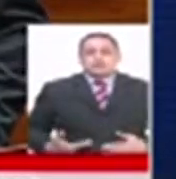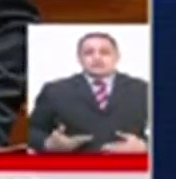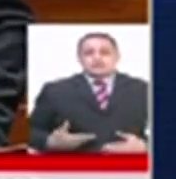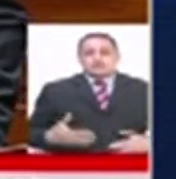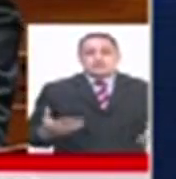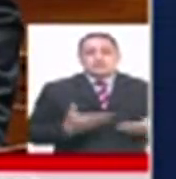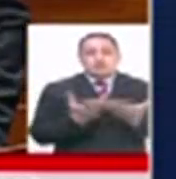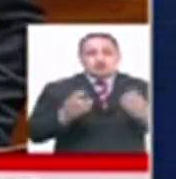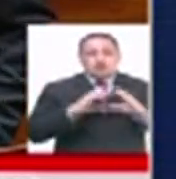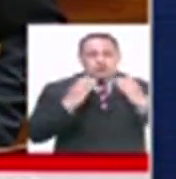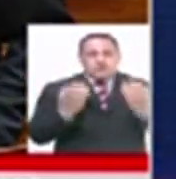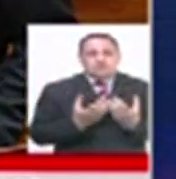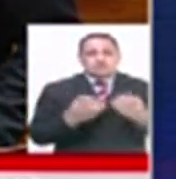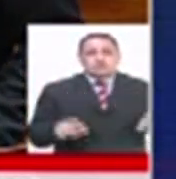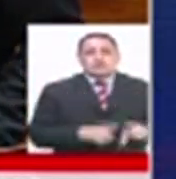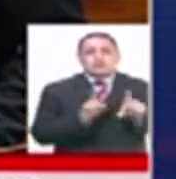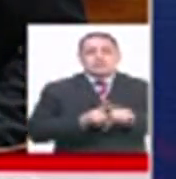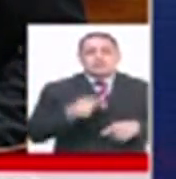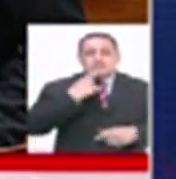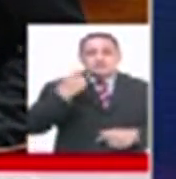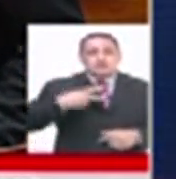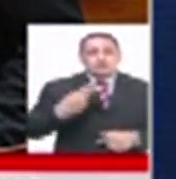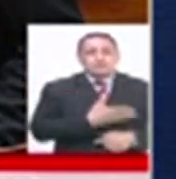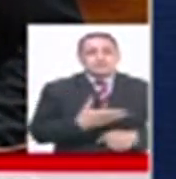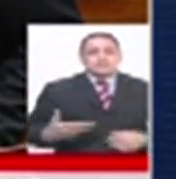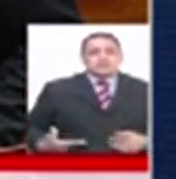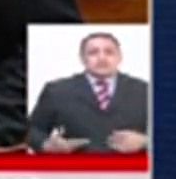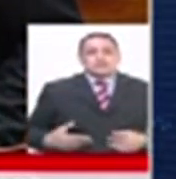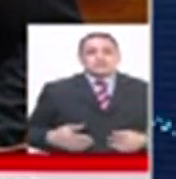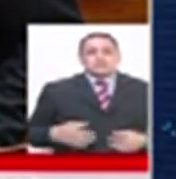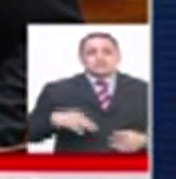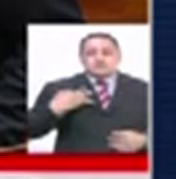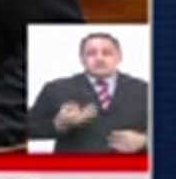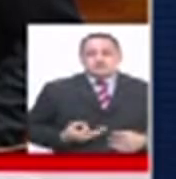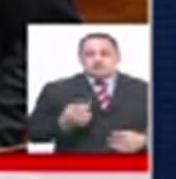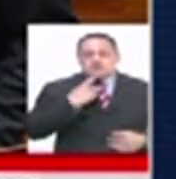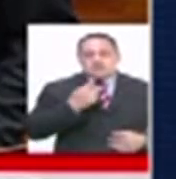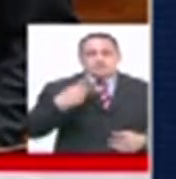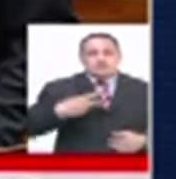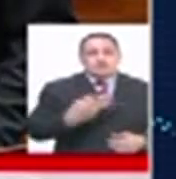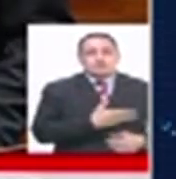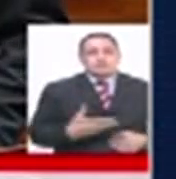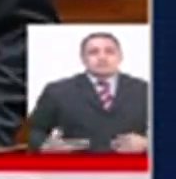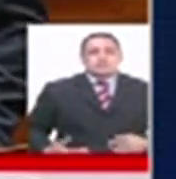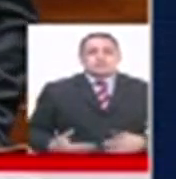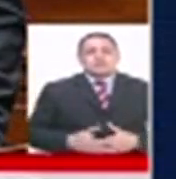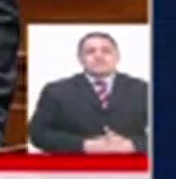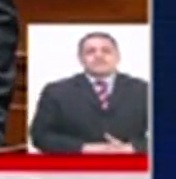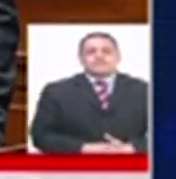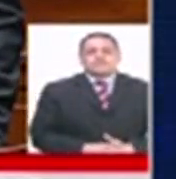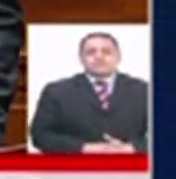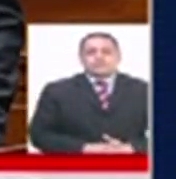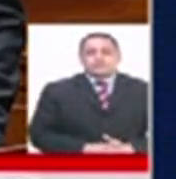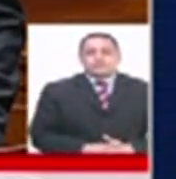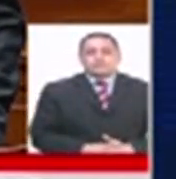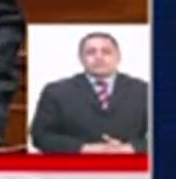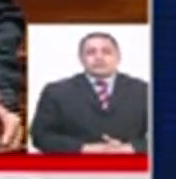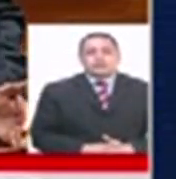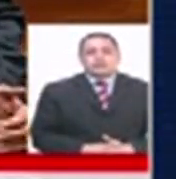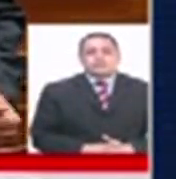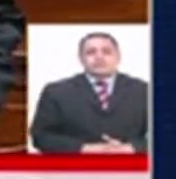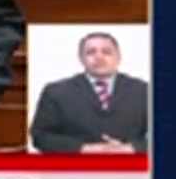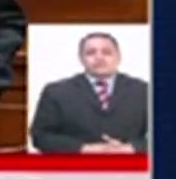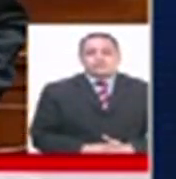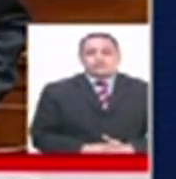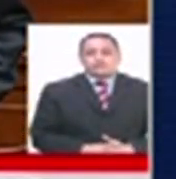este pliego interpelatorio y en este momento las bancadas están debatiendo, están formulando sus críticas y preguntas